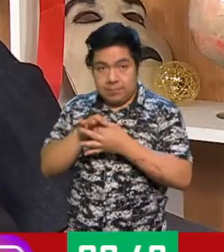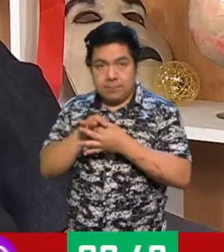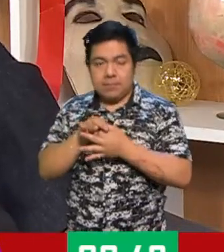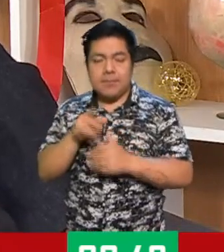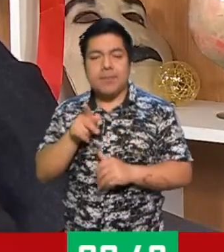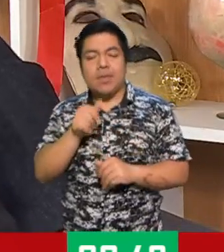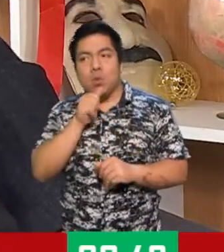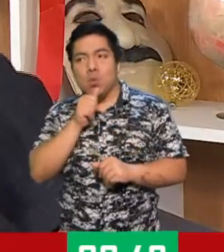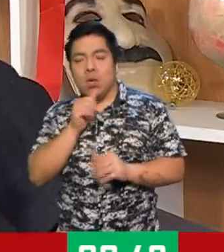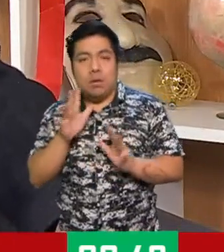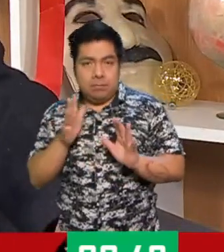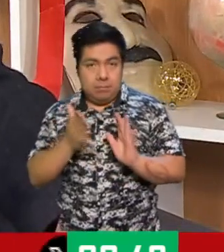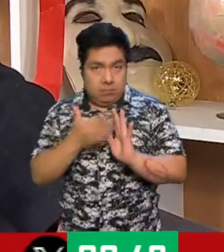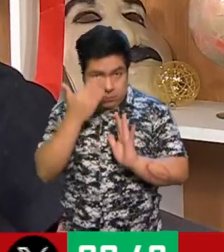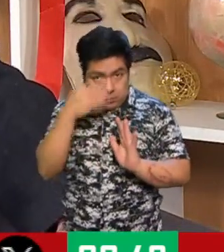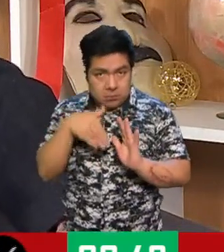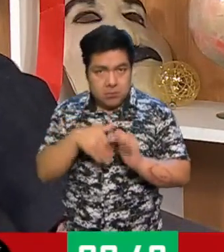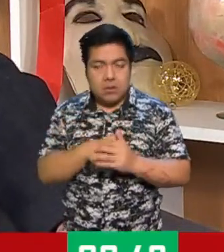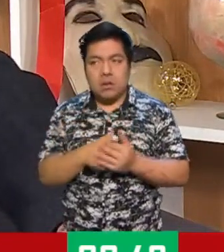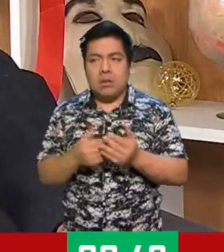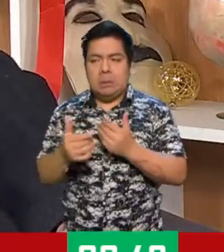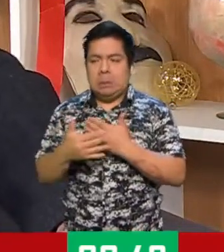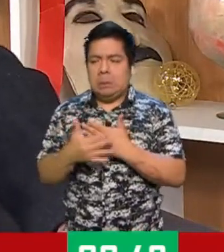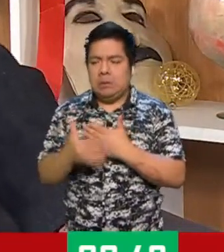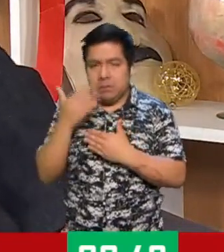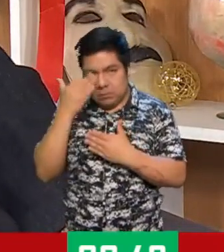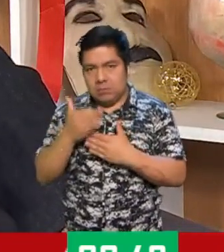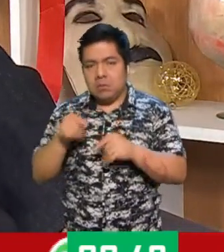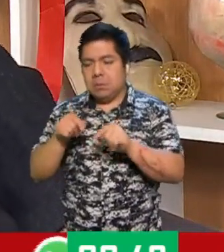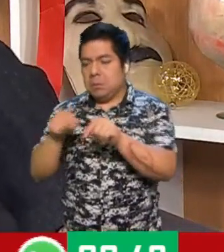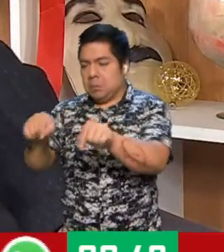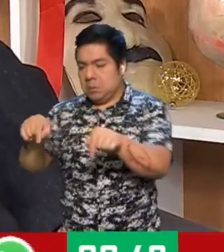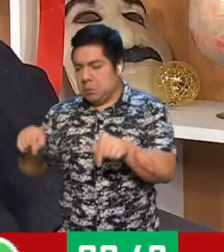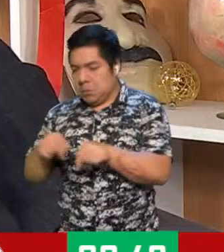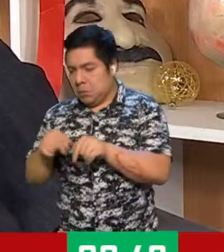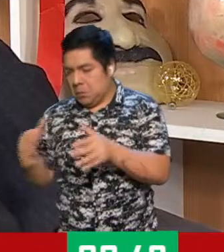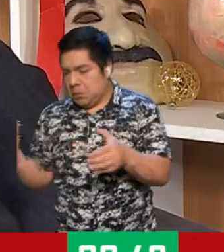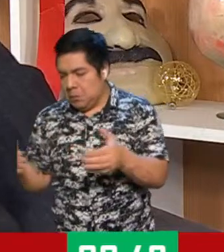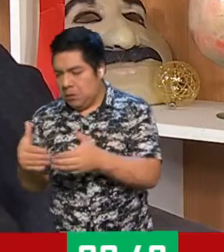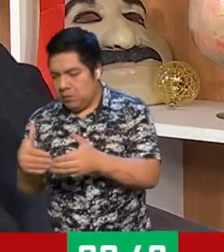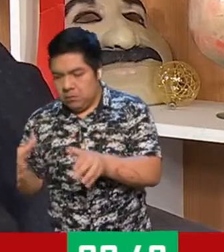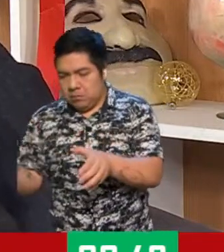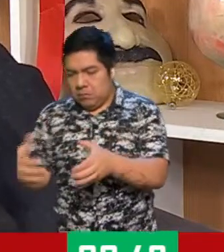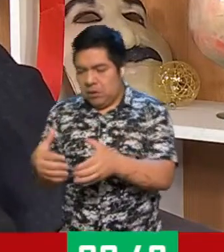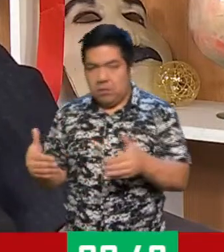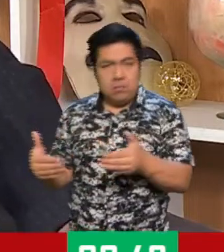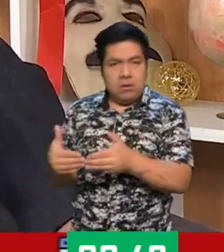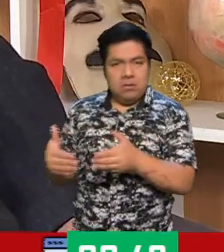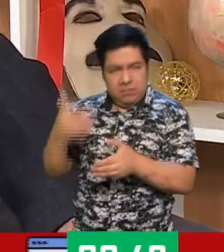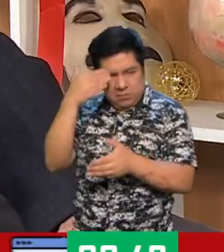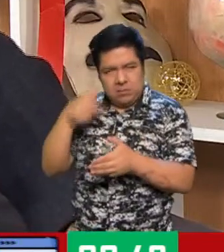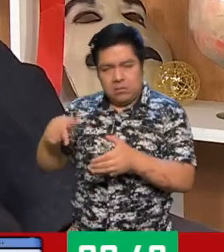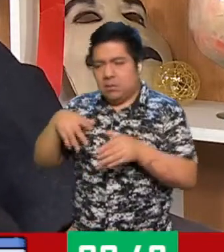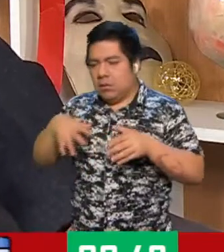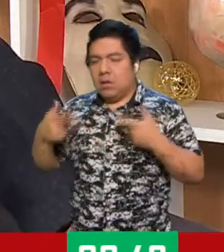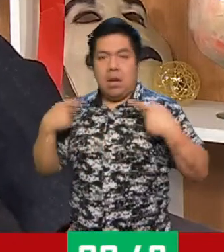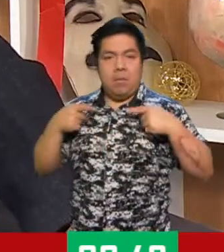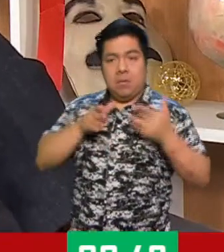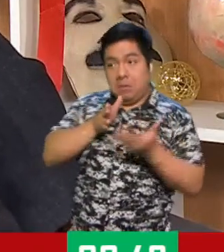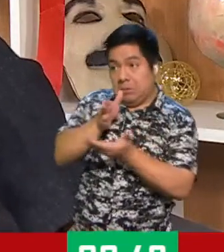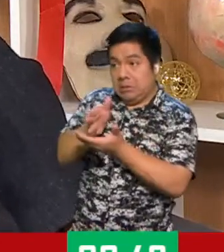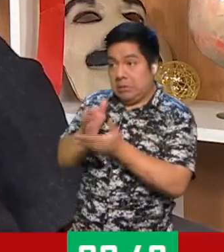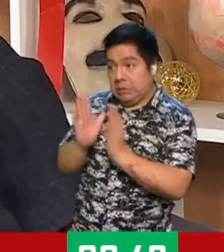hay duda de que por mucho tiempo estuvo cercada la posibilidad de que las